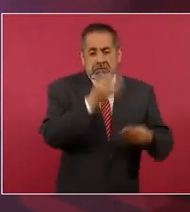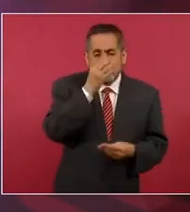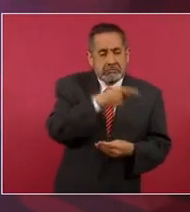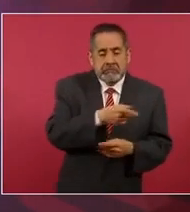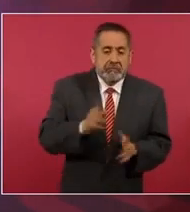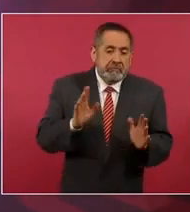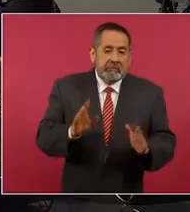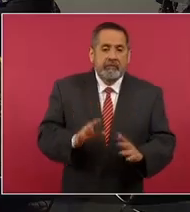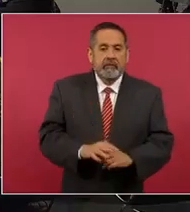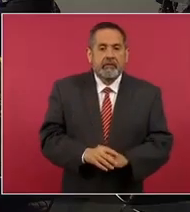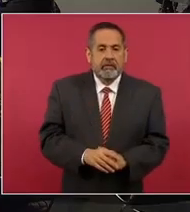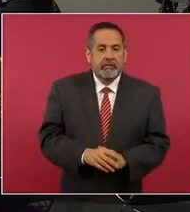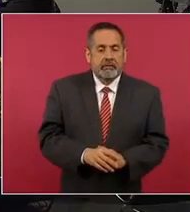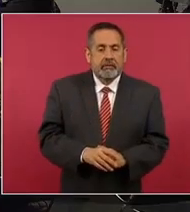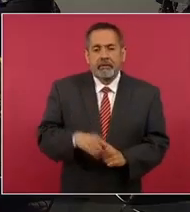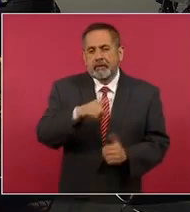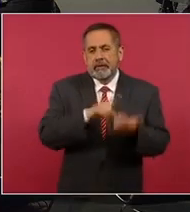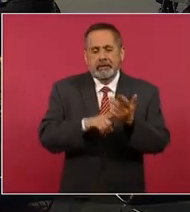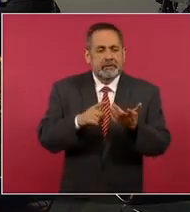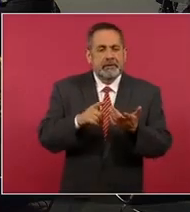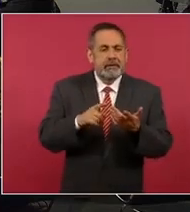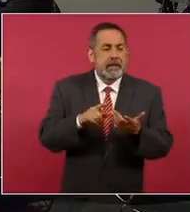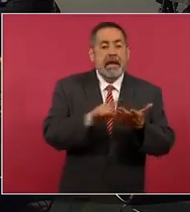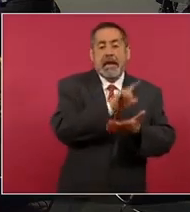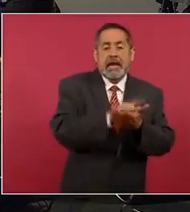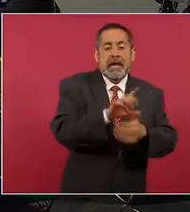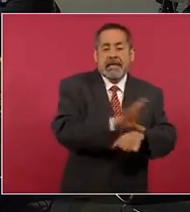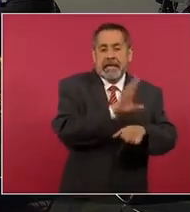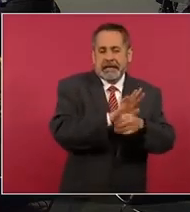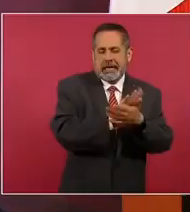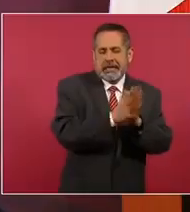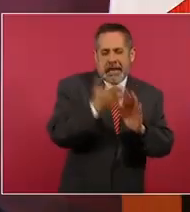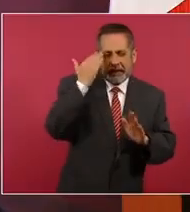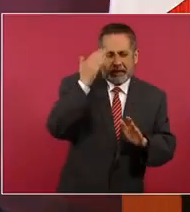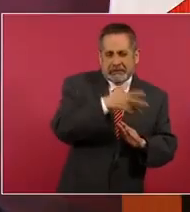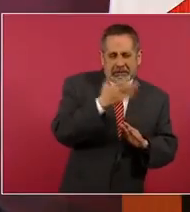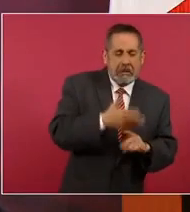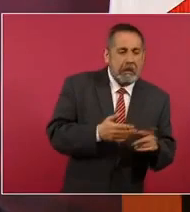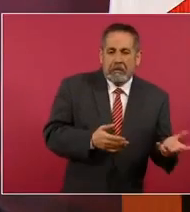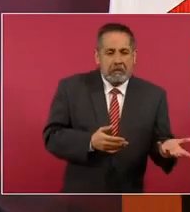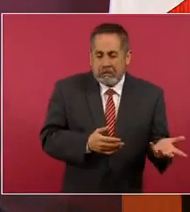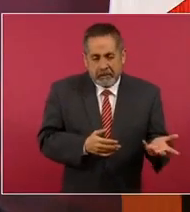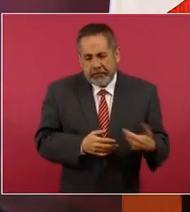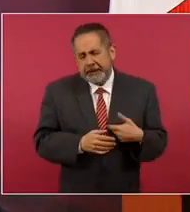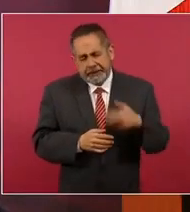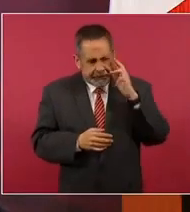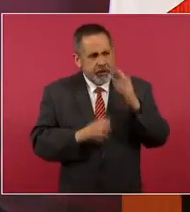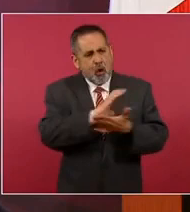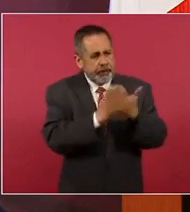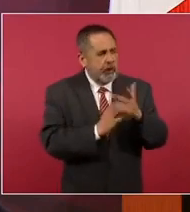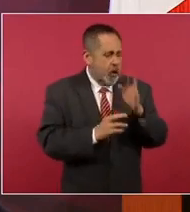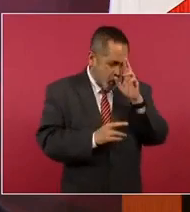dado la llamada reforma energética, y aún así respetamos los